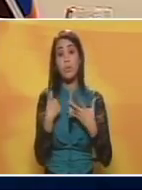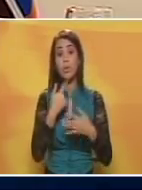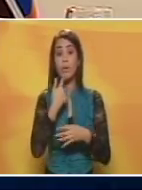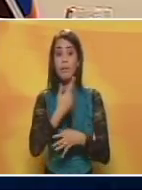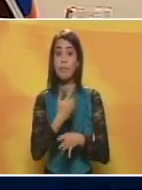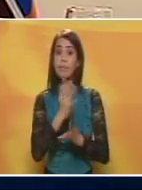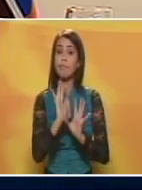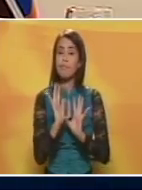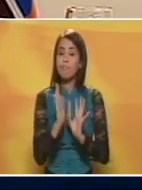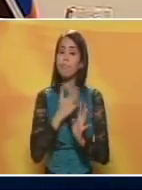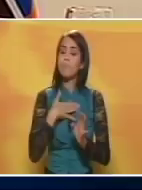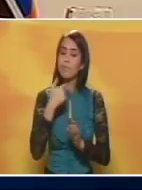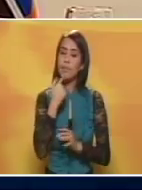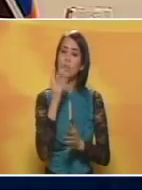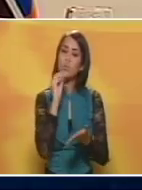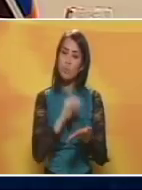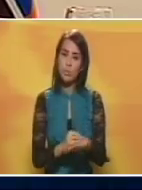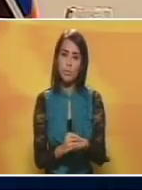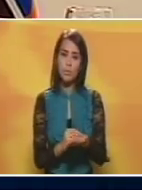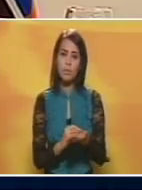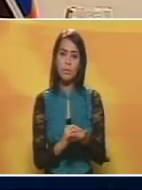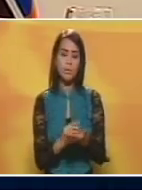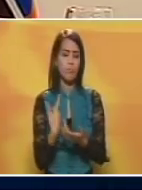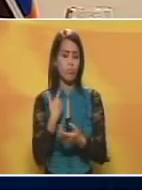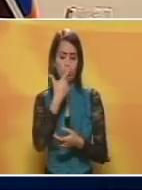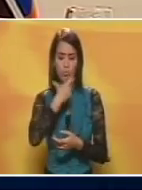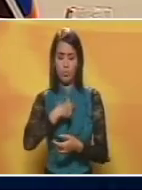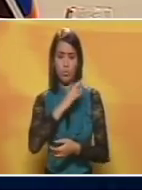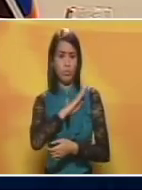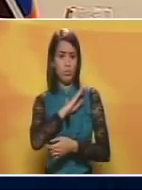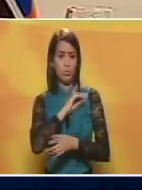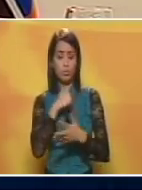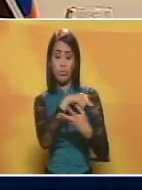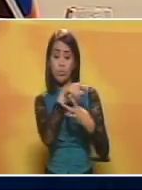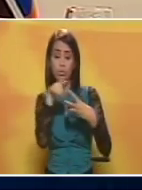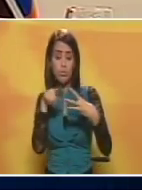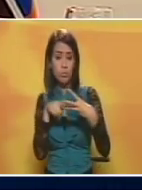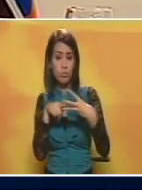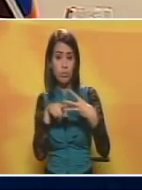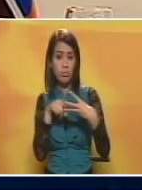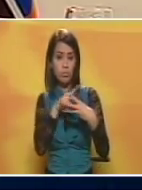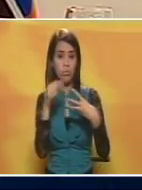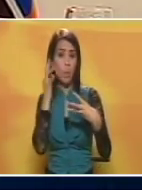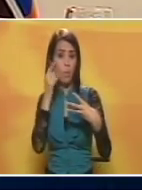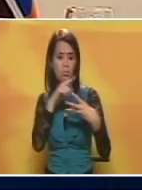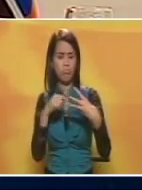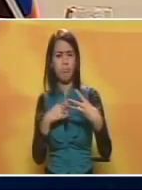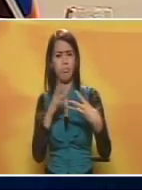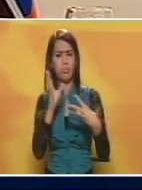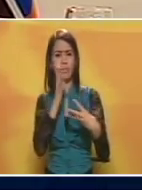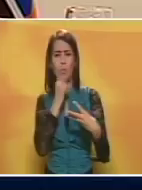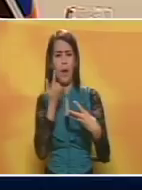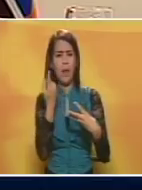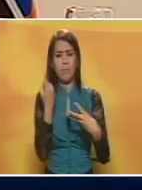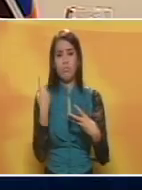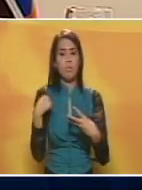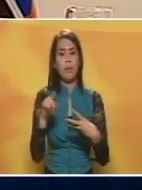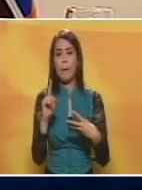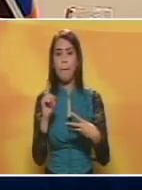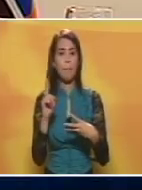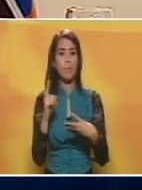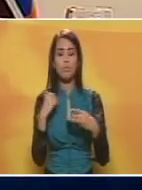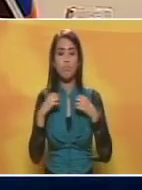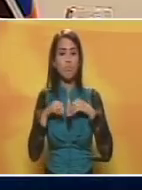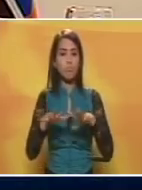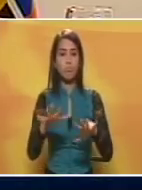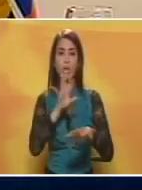esas cuentas, pero quiero decir una vez más, ninguna de nosotras tres tenemos cuentas en las redes